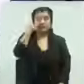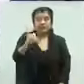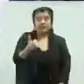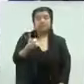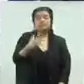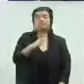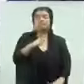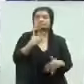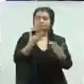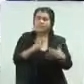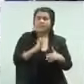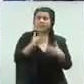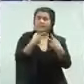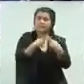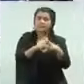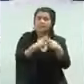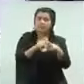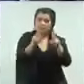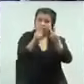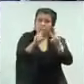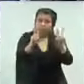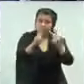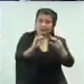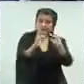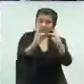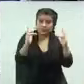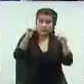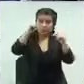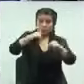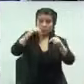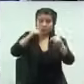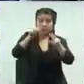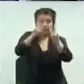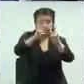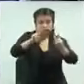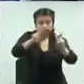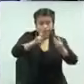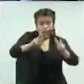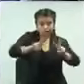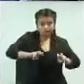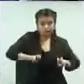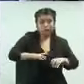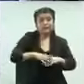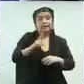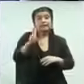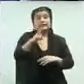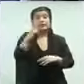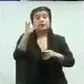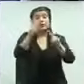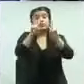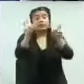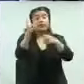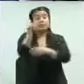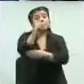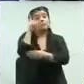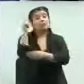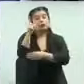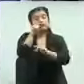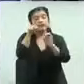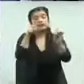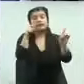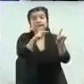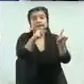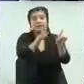curso de acción con respecto al puente, efectivamente el día de hoy se está haciendo la inspección. El segundo punto que quisiera subrayar es justamente